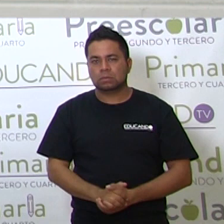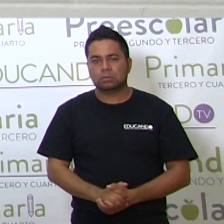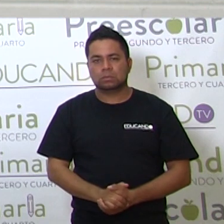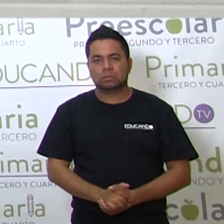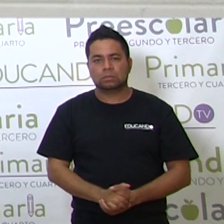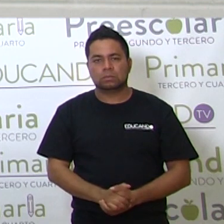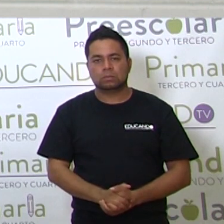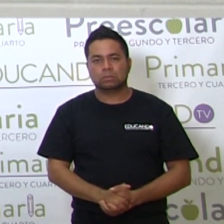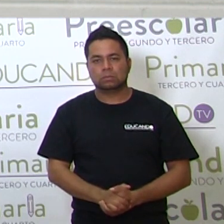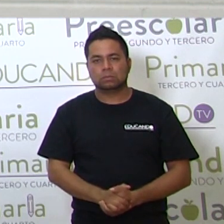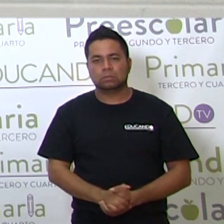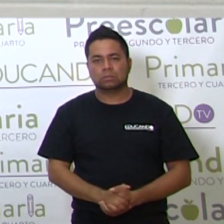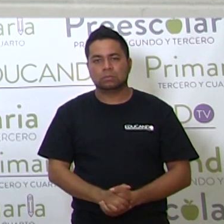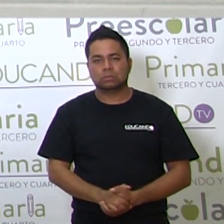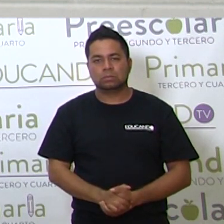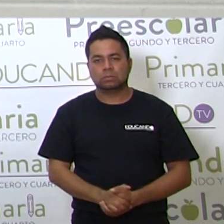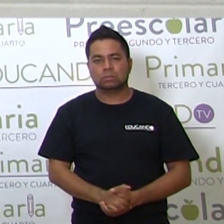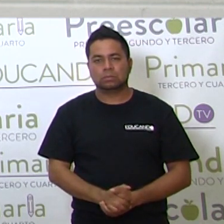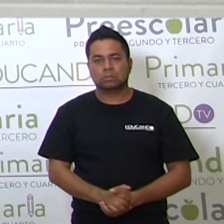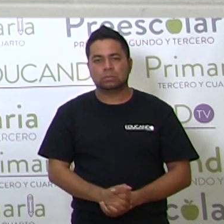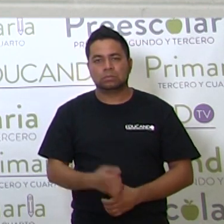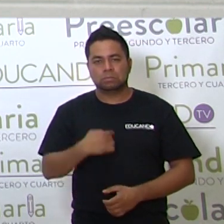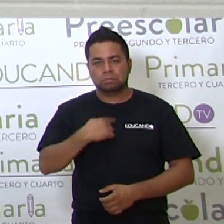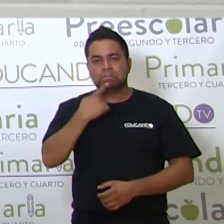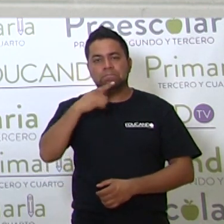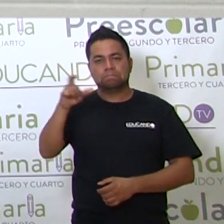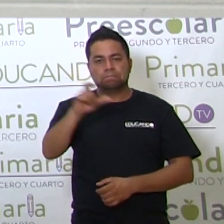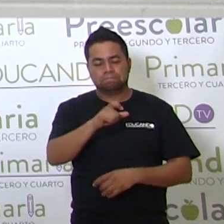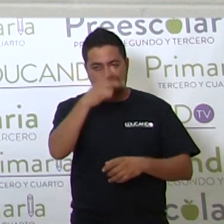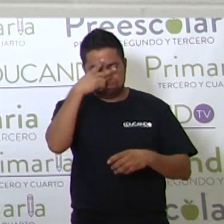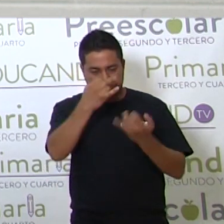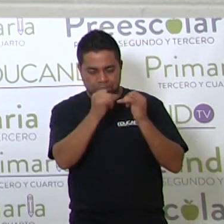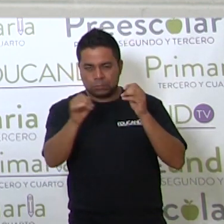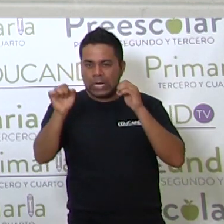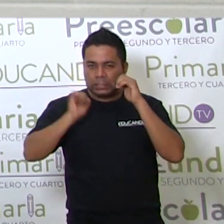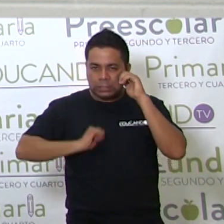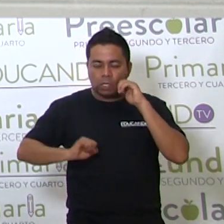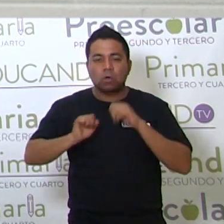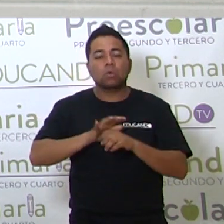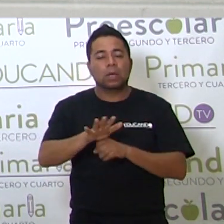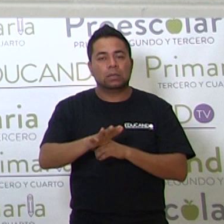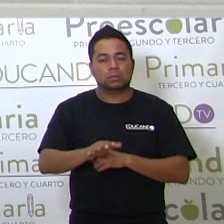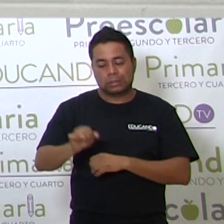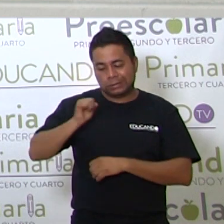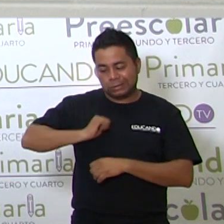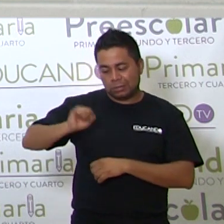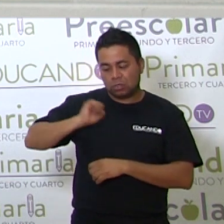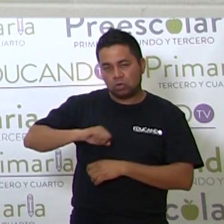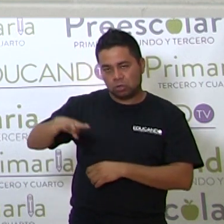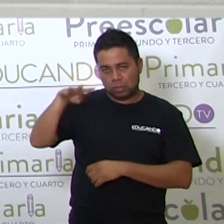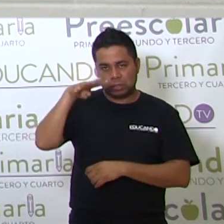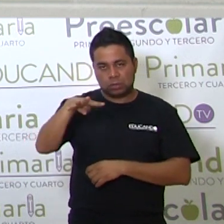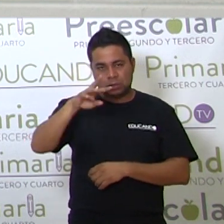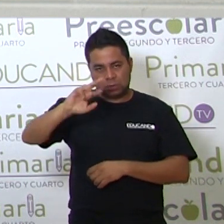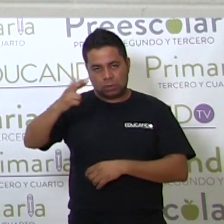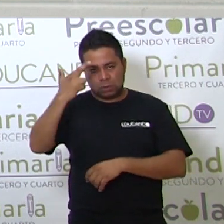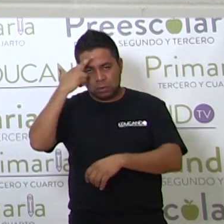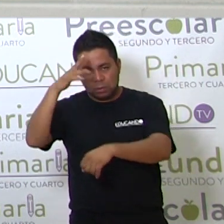Estoy hablando, obviamente, de cuando México se hace independencia, pero ¿qué siglo es? Es el siglo XIX,